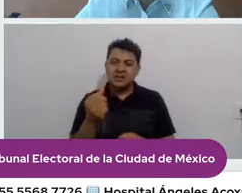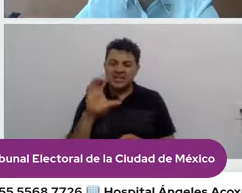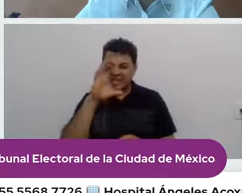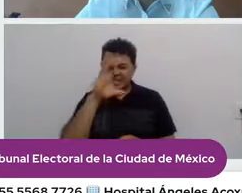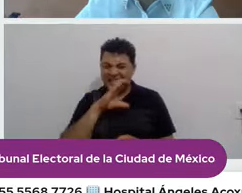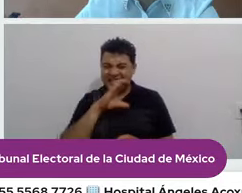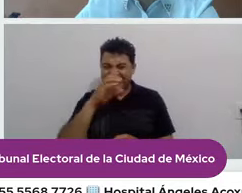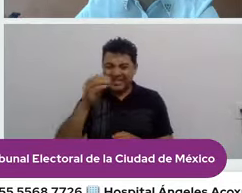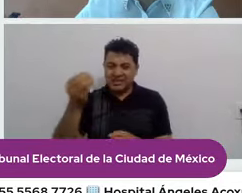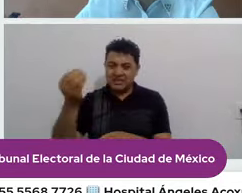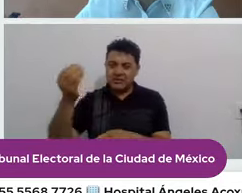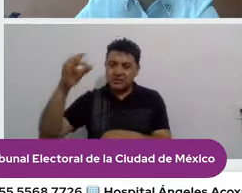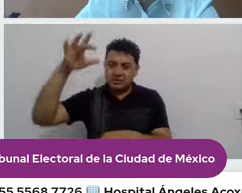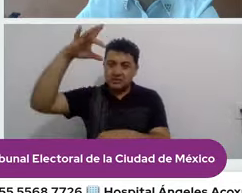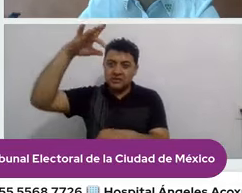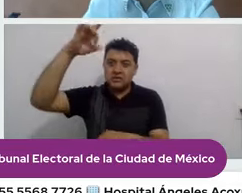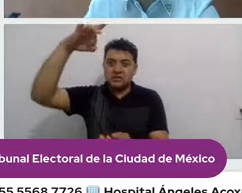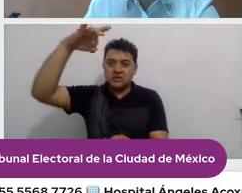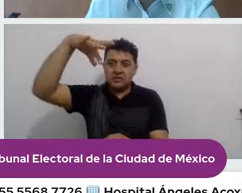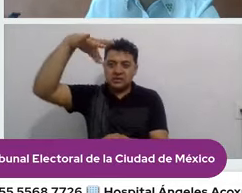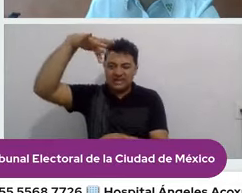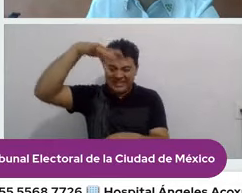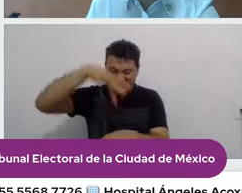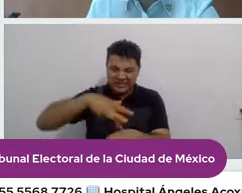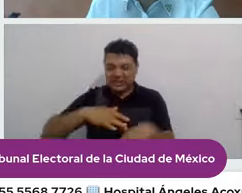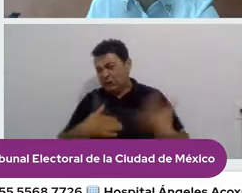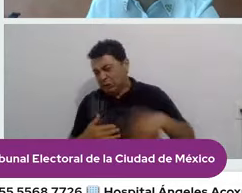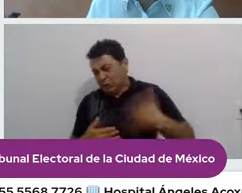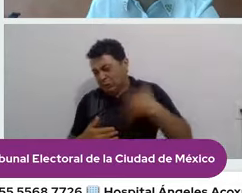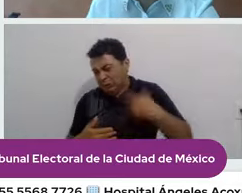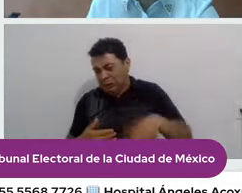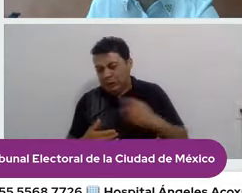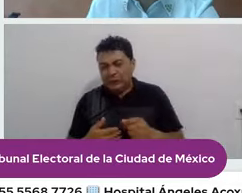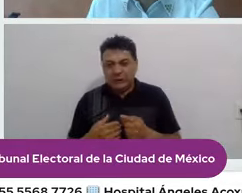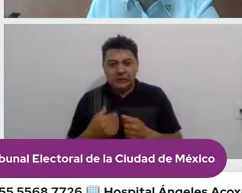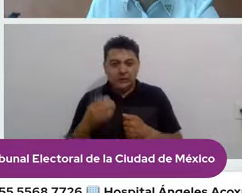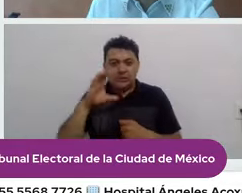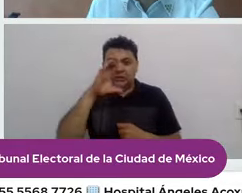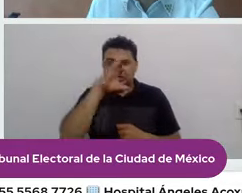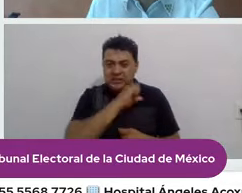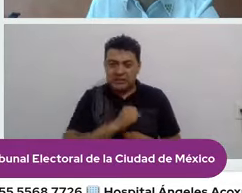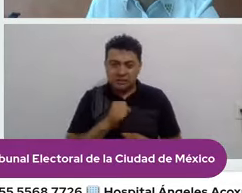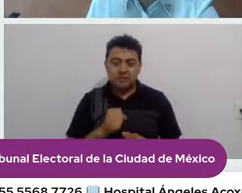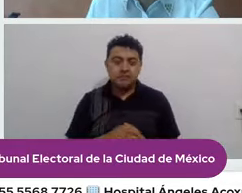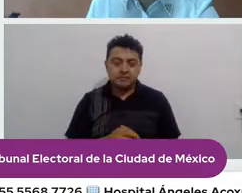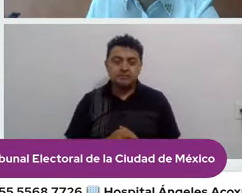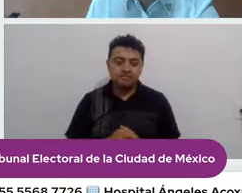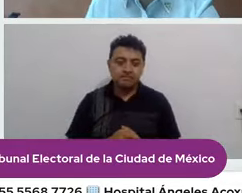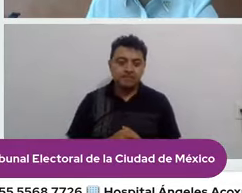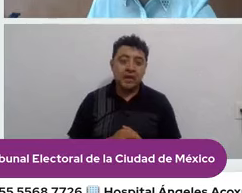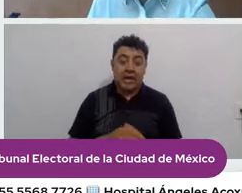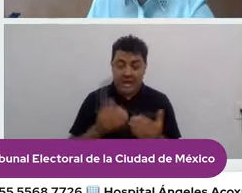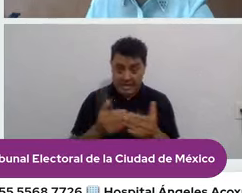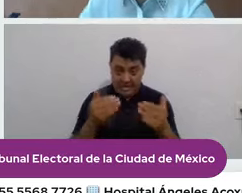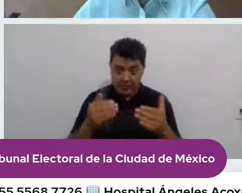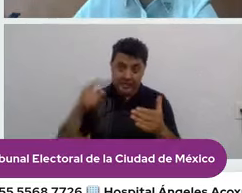unas quemaduras severísimas en el conducto auditivo externo por esta mala práctica, ¿no?